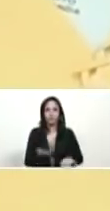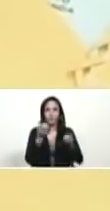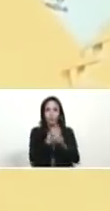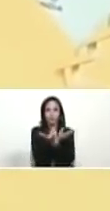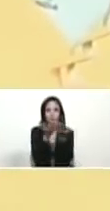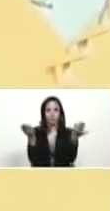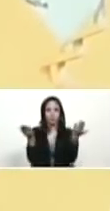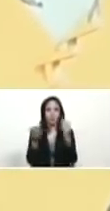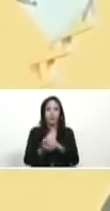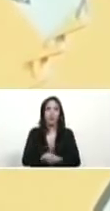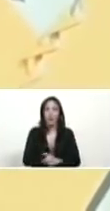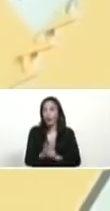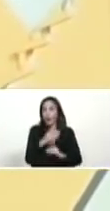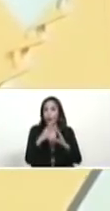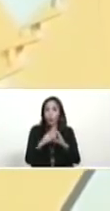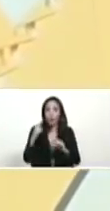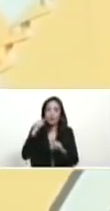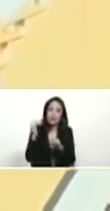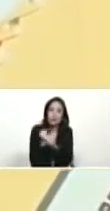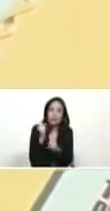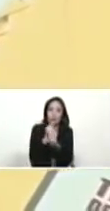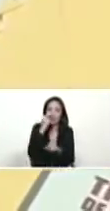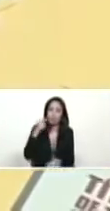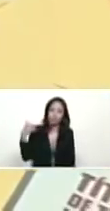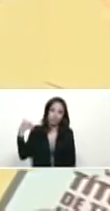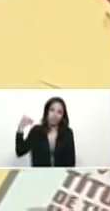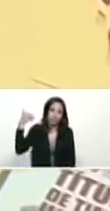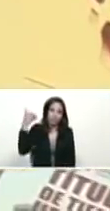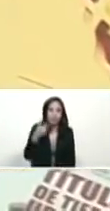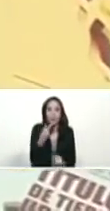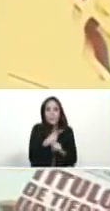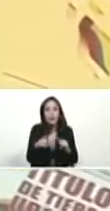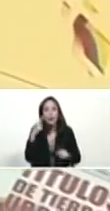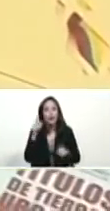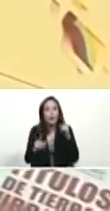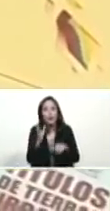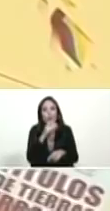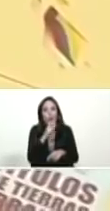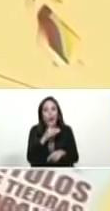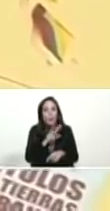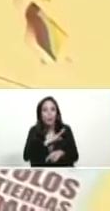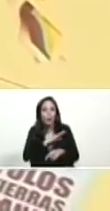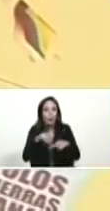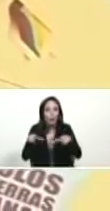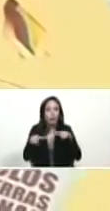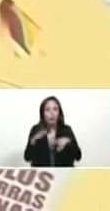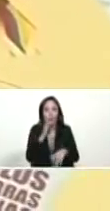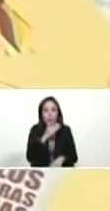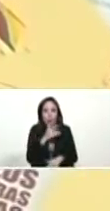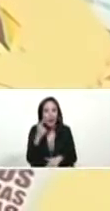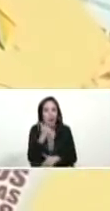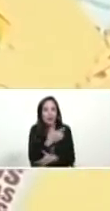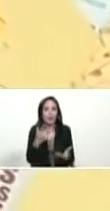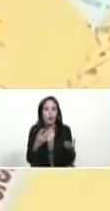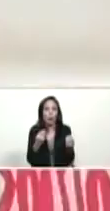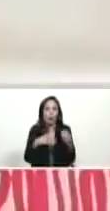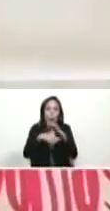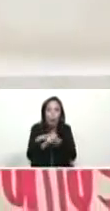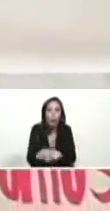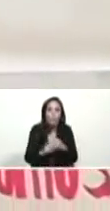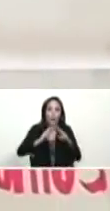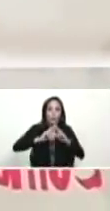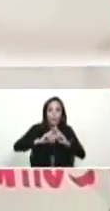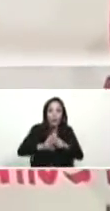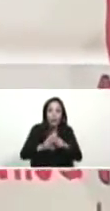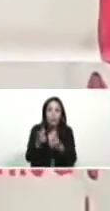vida, donde ha construido su vivienda, pero que nunca ha tenido el derecho a la propiedad y por lo tanto no le permiten acceder a créditos para